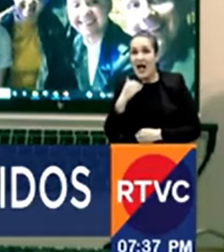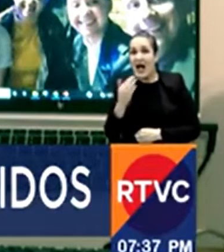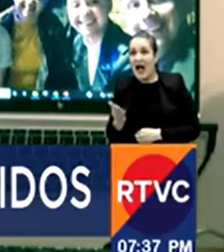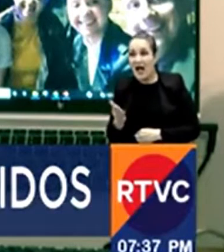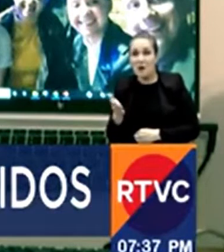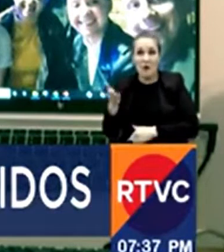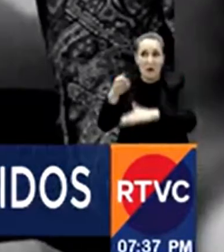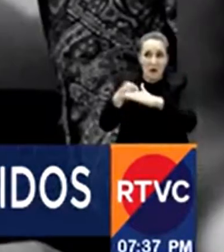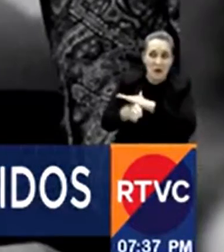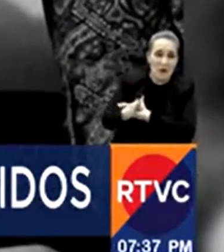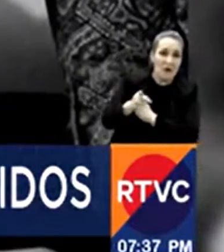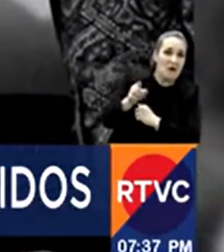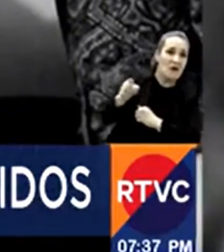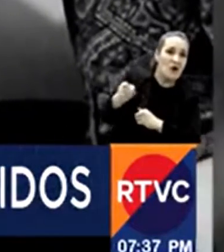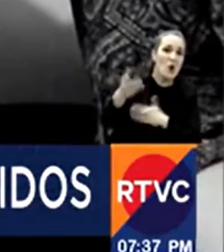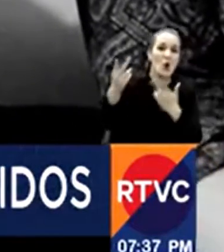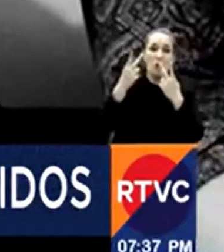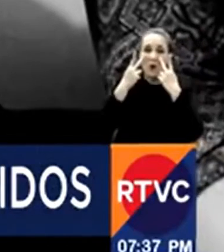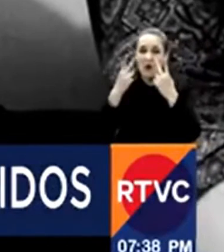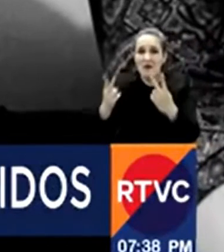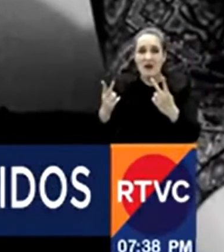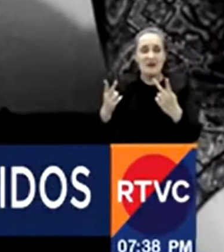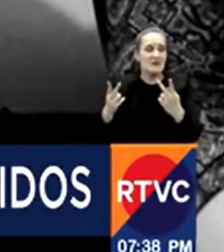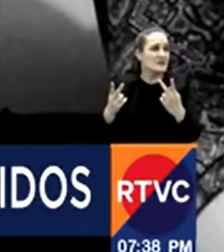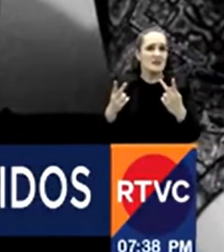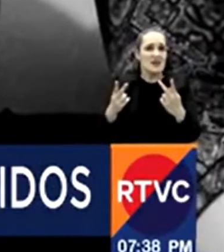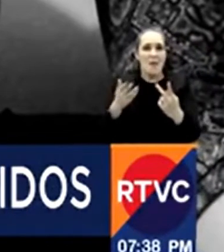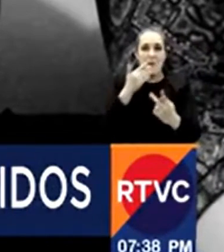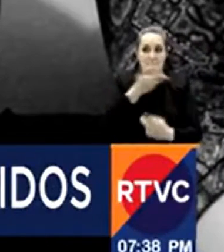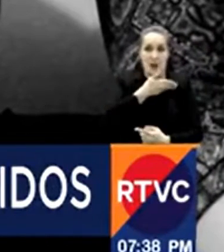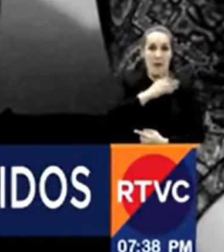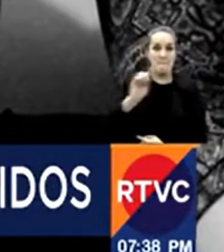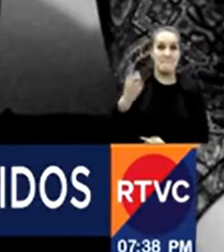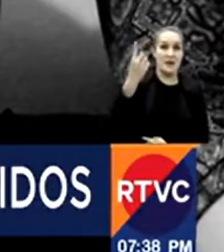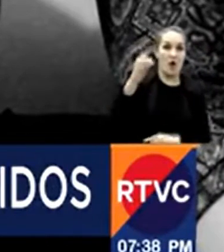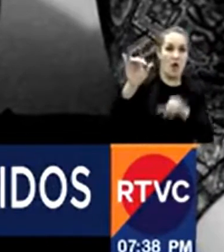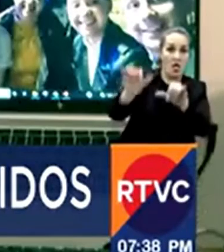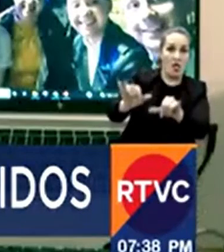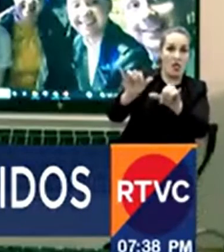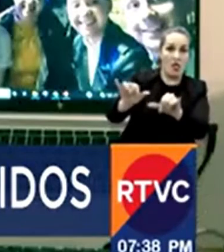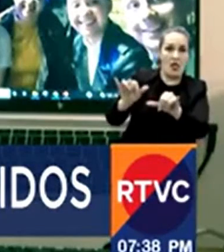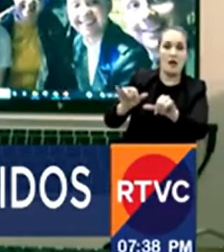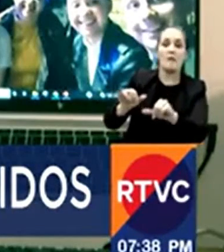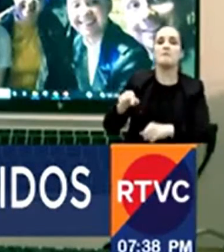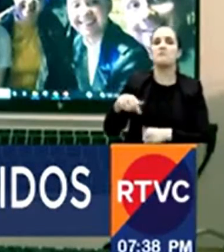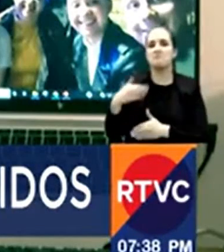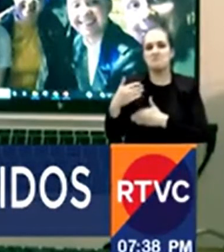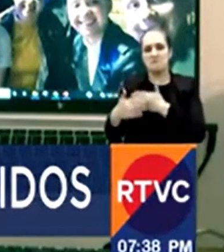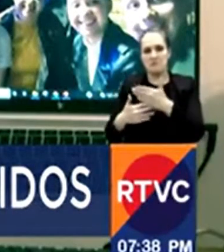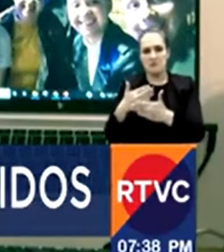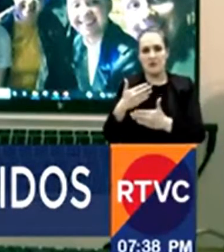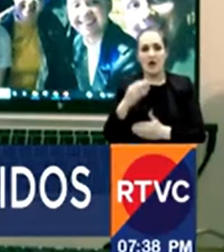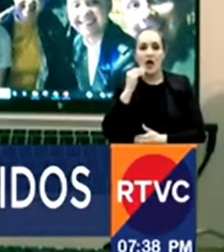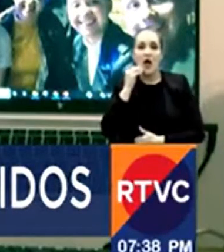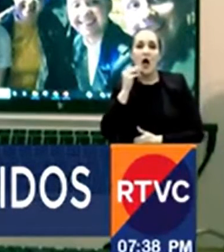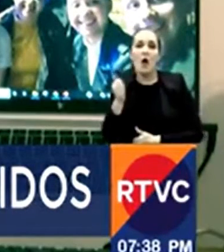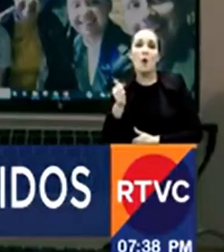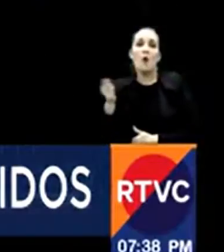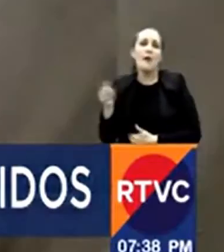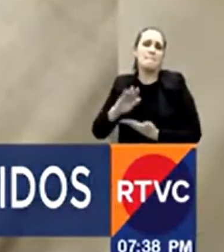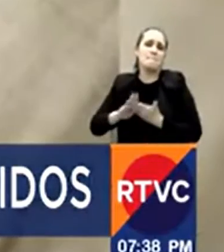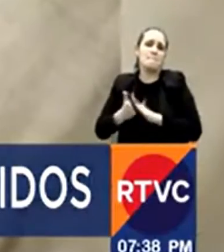no sabemos cuál va a ser esa última vez que la vamos a ver, tratémosla desde la casa. Afortunadamente mi abuelita murió muy en